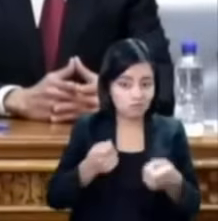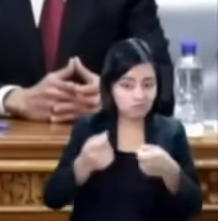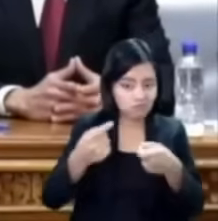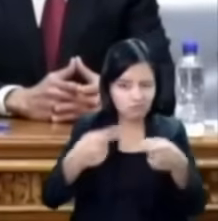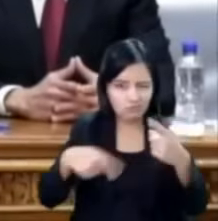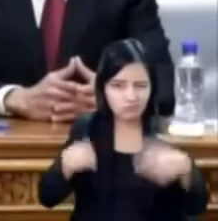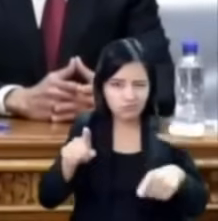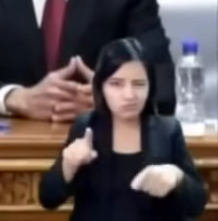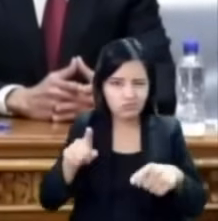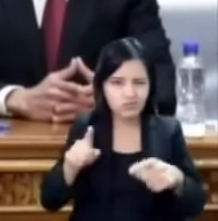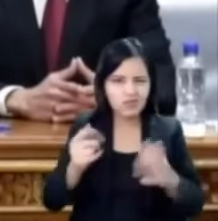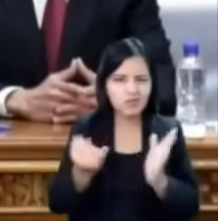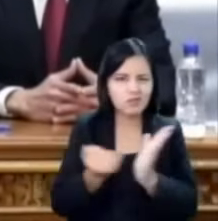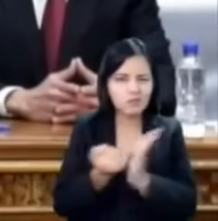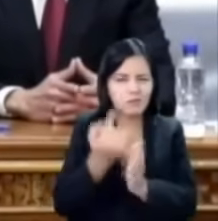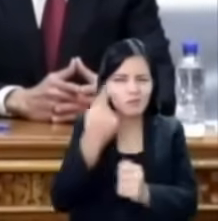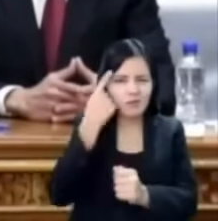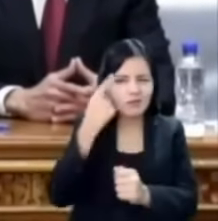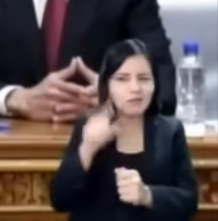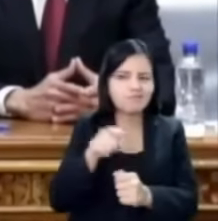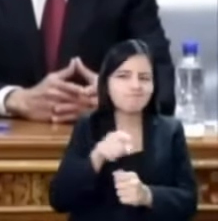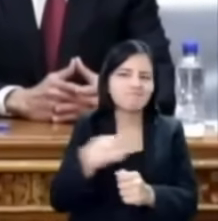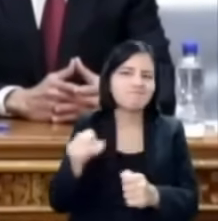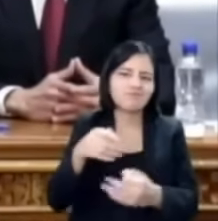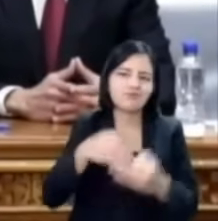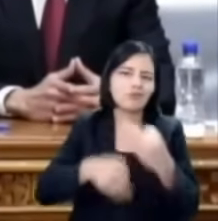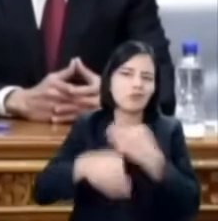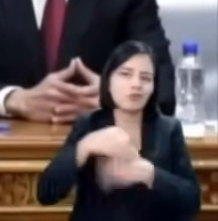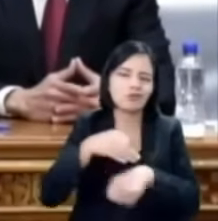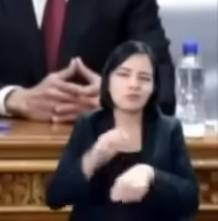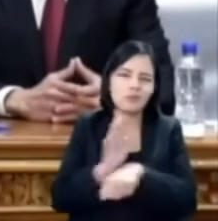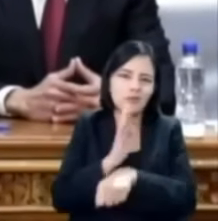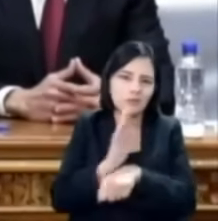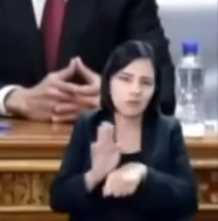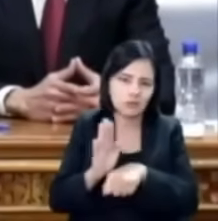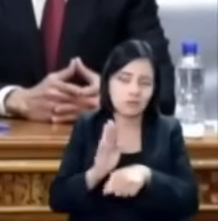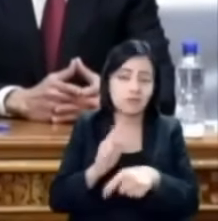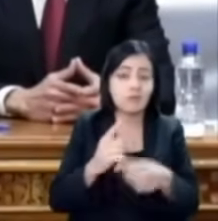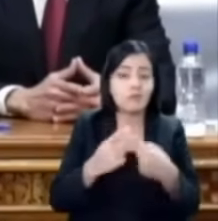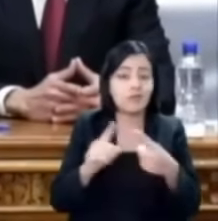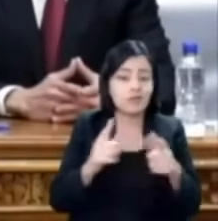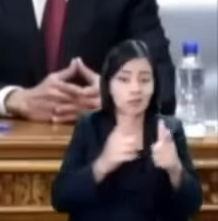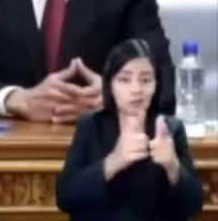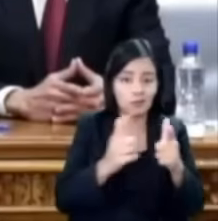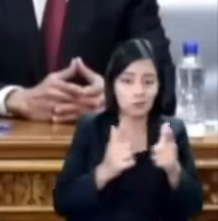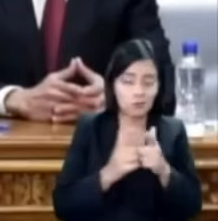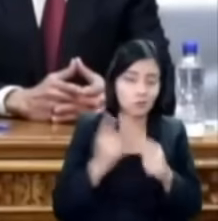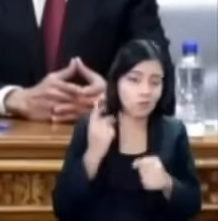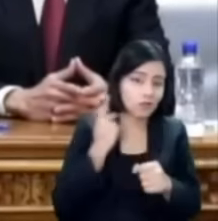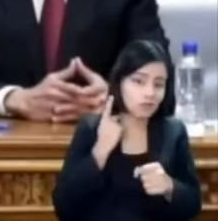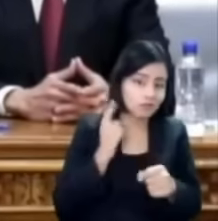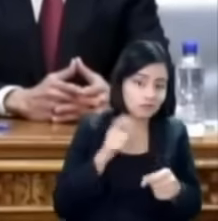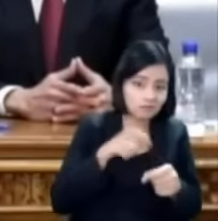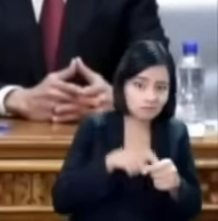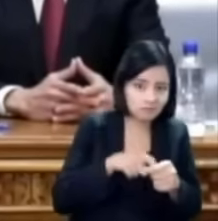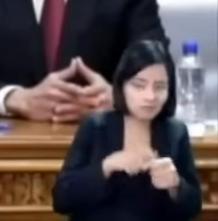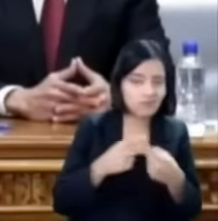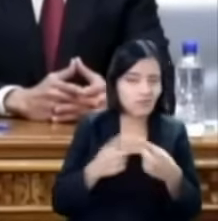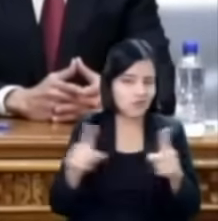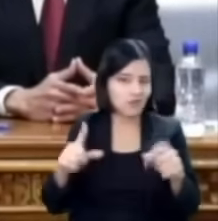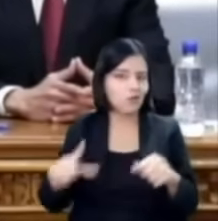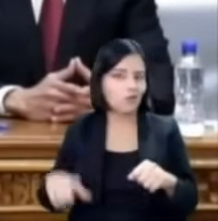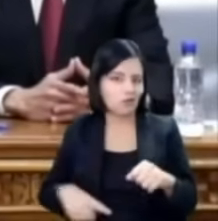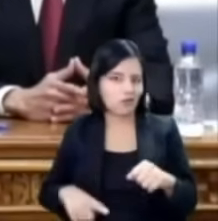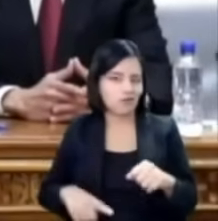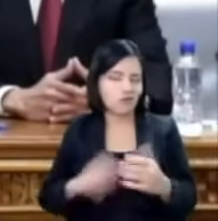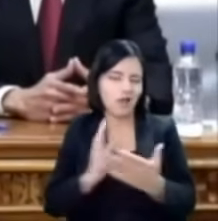todos. Una cosa son los partidos y otra cosa es el gobierno, como su